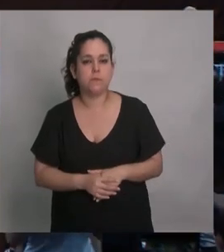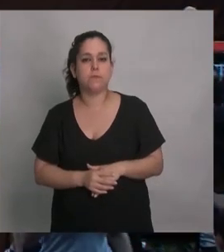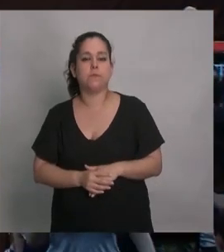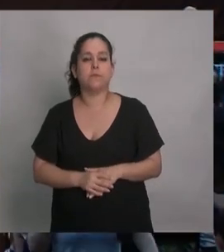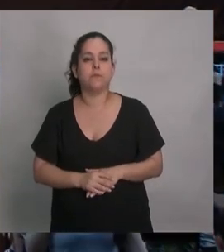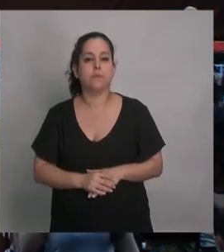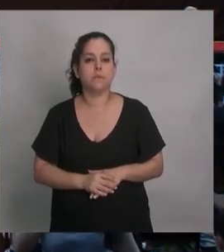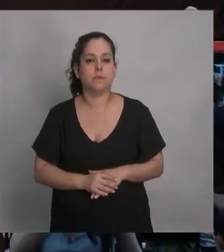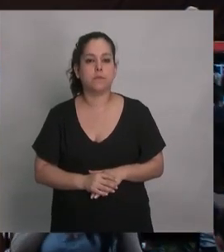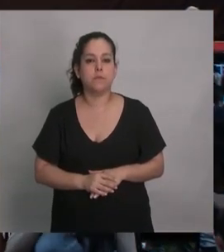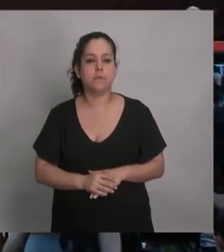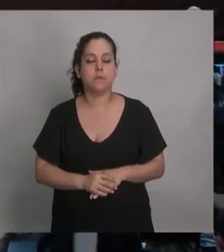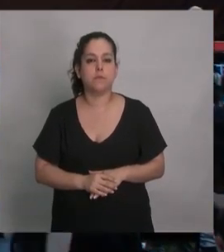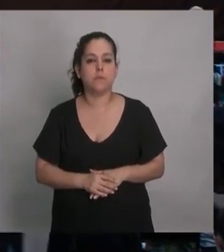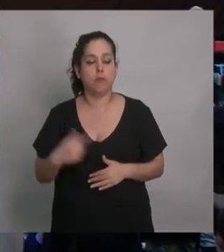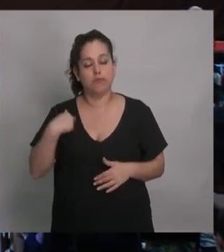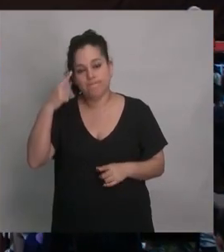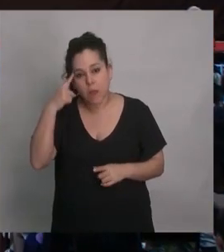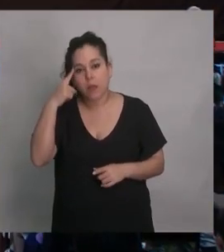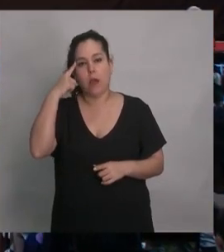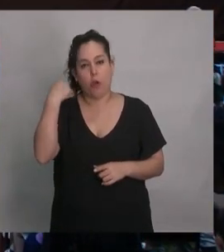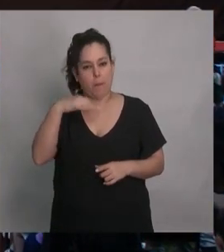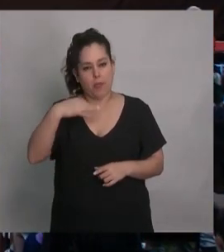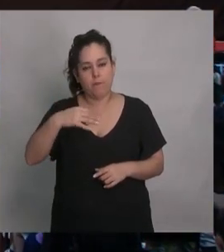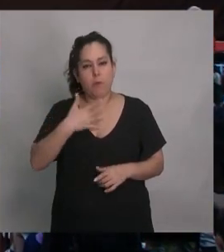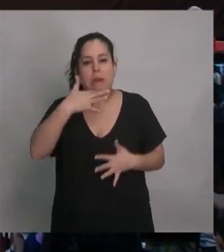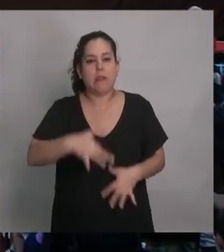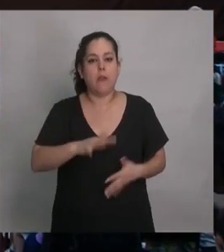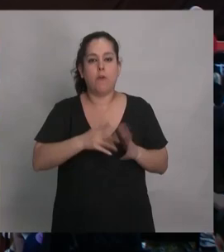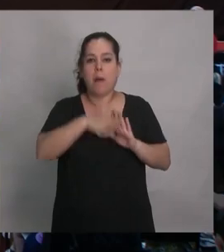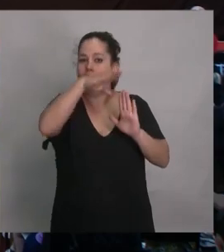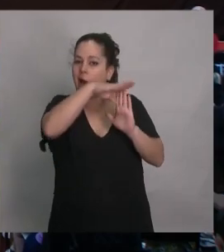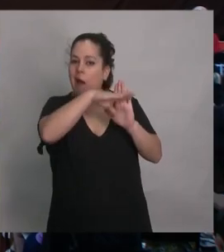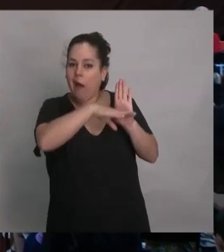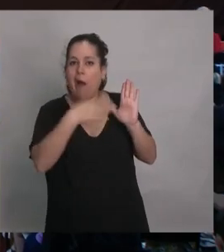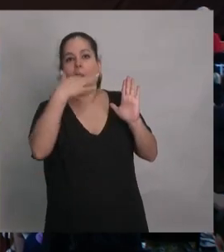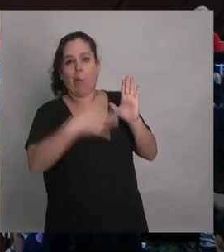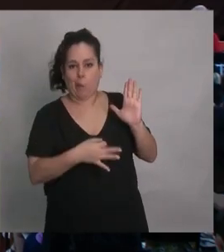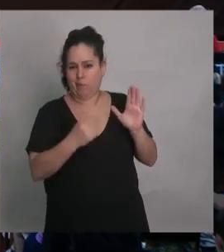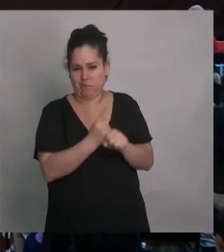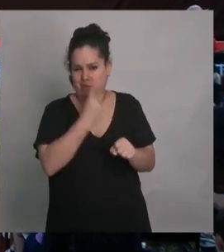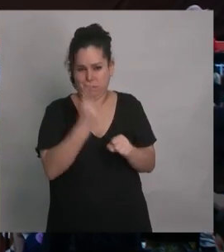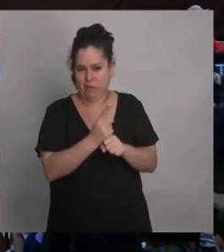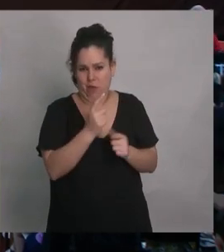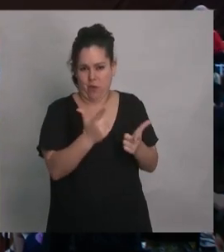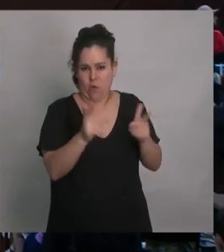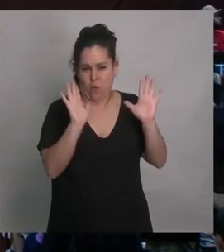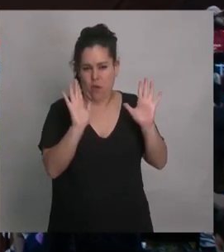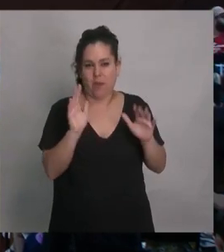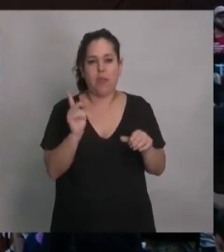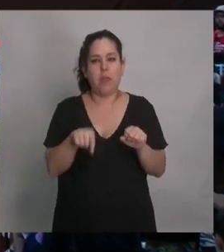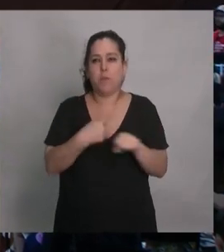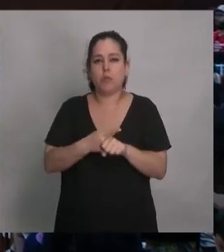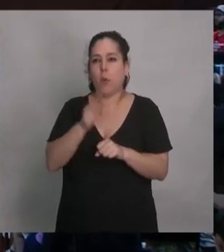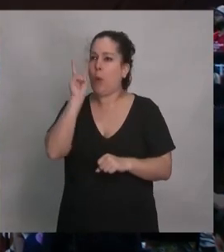que entender es que no hay una receta. Es imposible mirar a Brasil y a Portugal y no